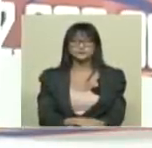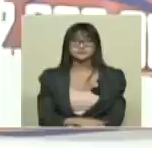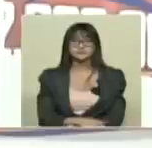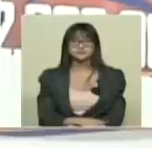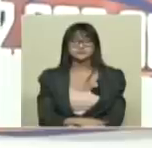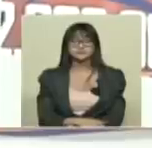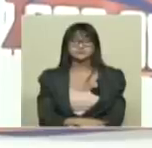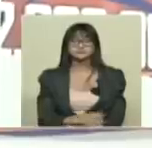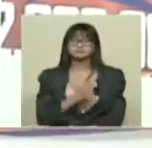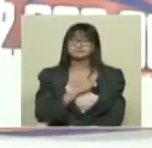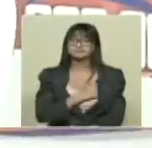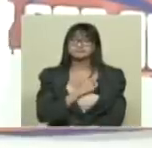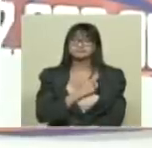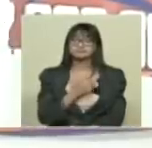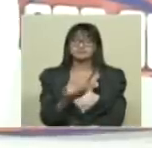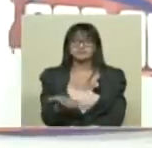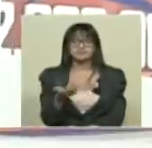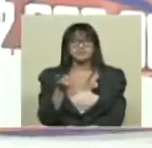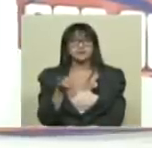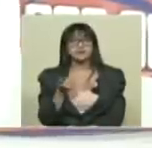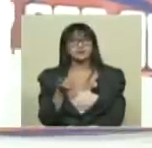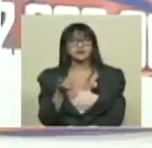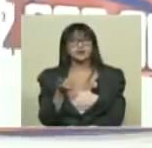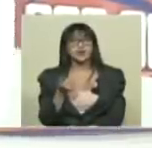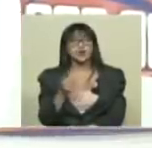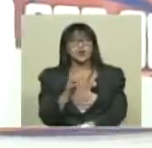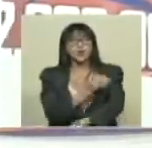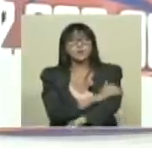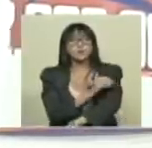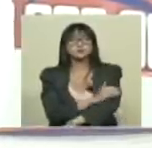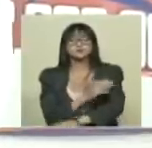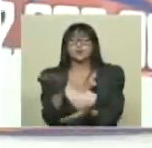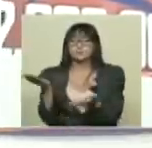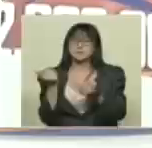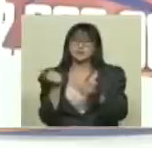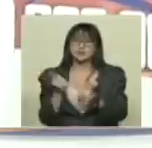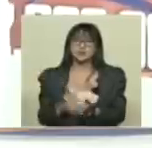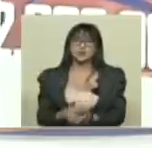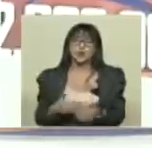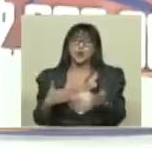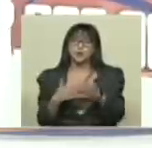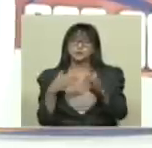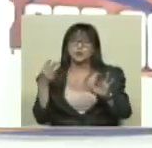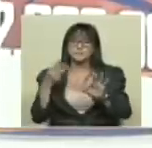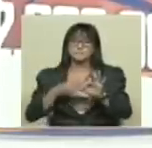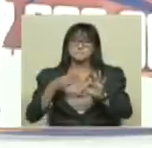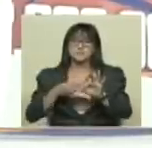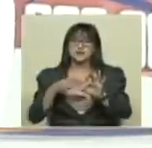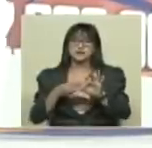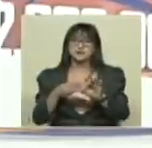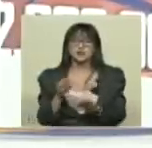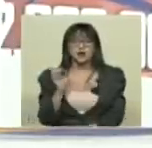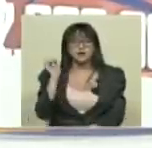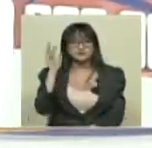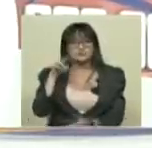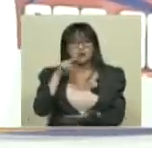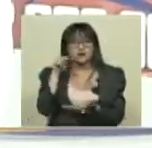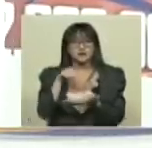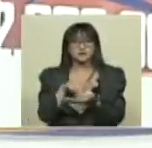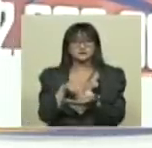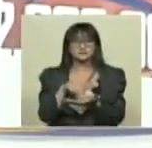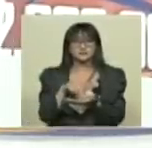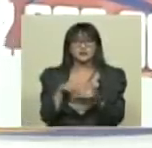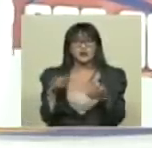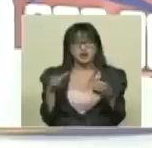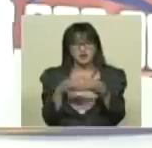que lamentablemente fue solicitado por la oposición venezolana, porque fue la Asamblea Nacional, la